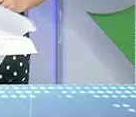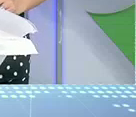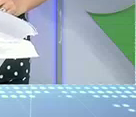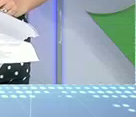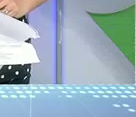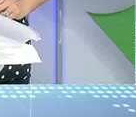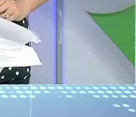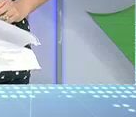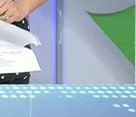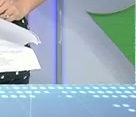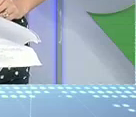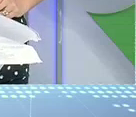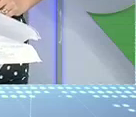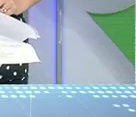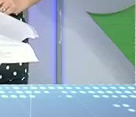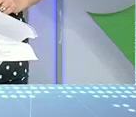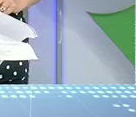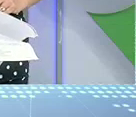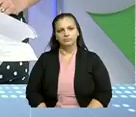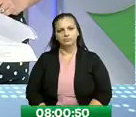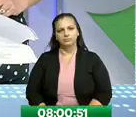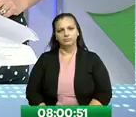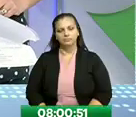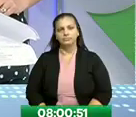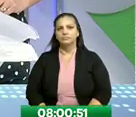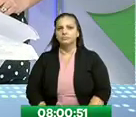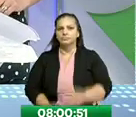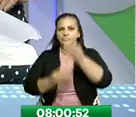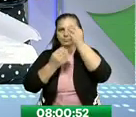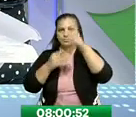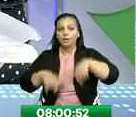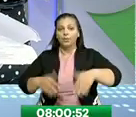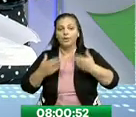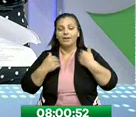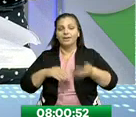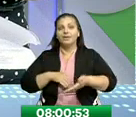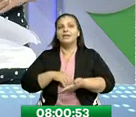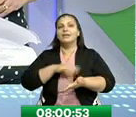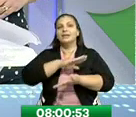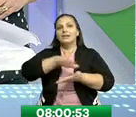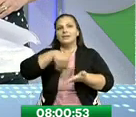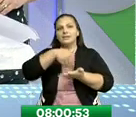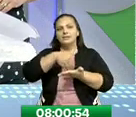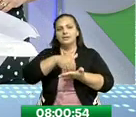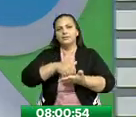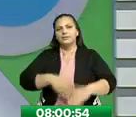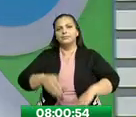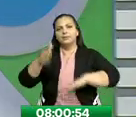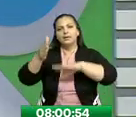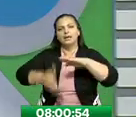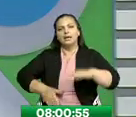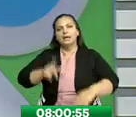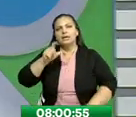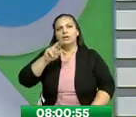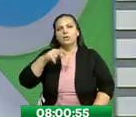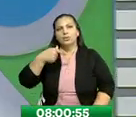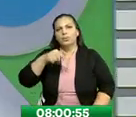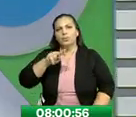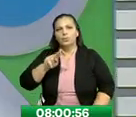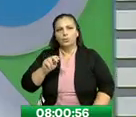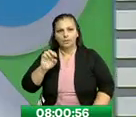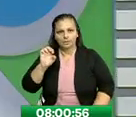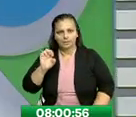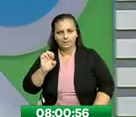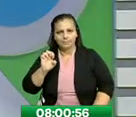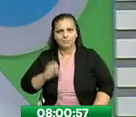Recientemente les comentamos que cámaras de la Corporación para la Seguridad Ciudadana captaron a un sujeto cuando se sustraía un medidor de agua,